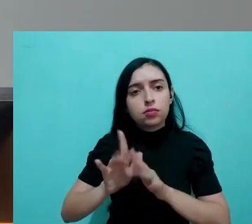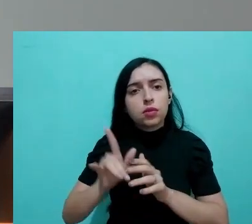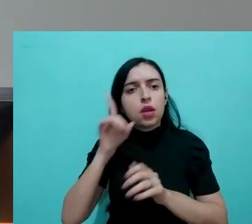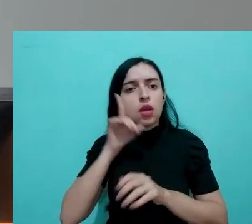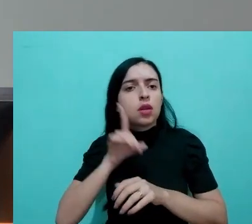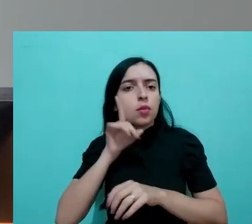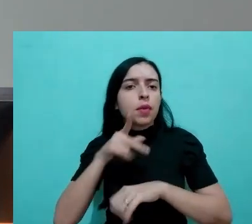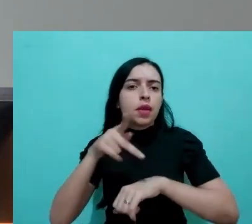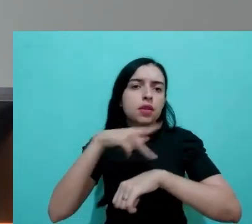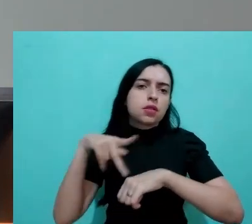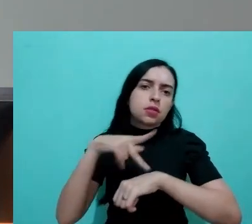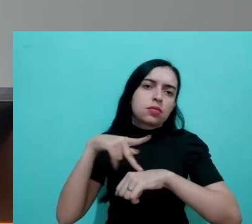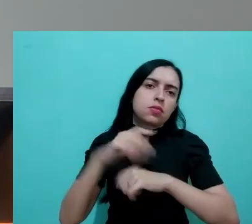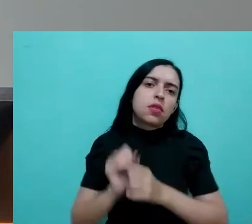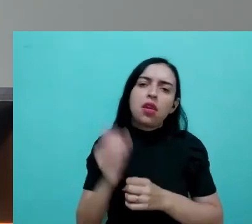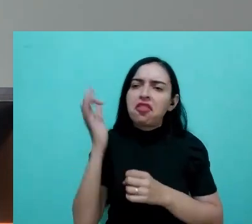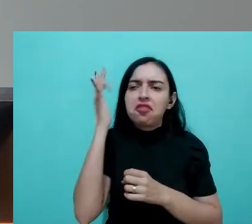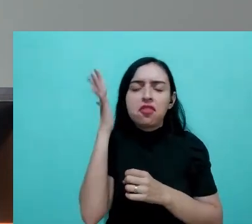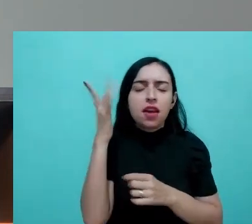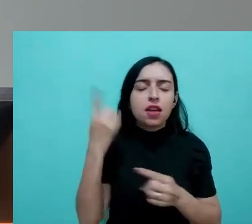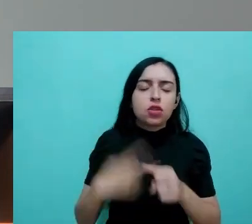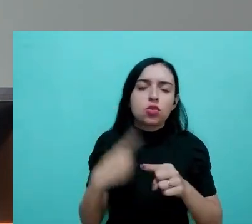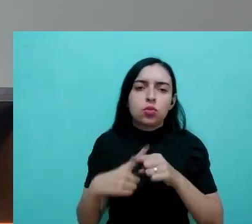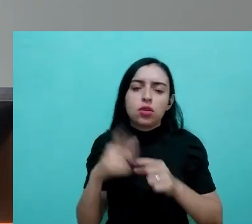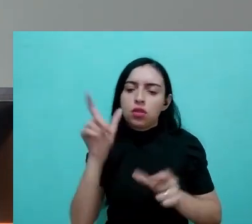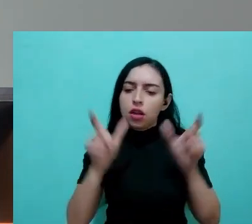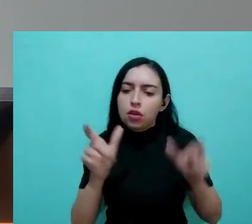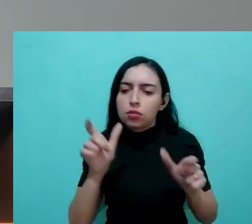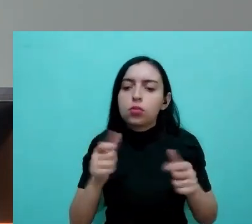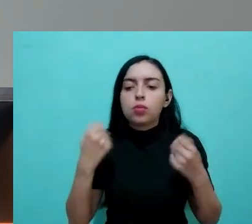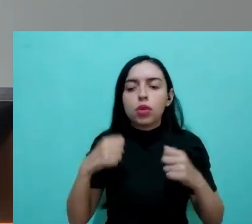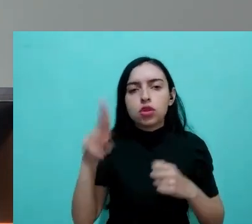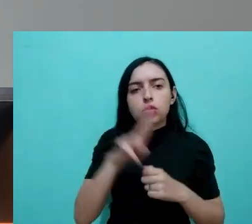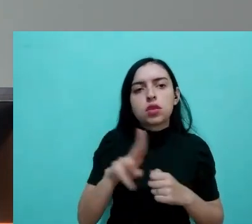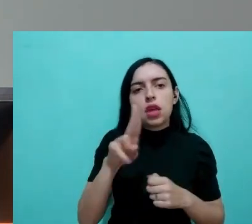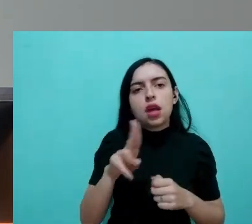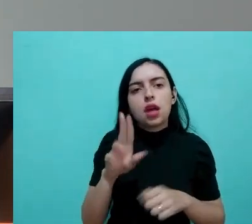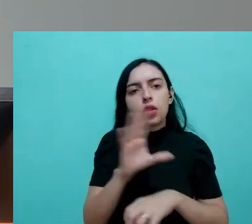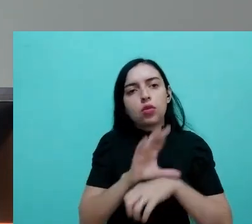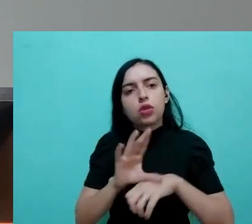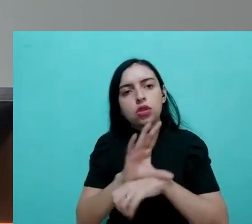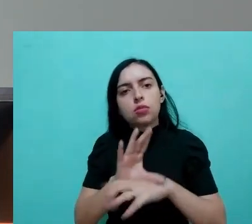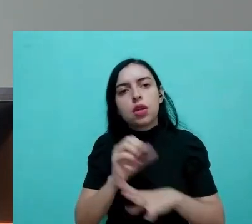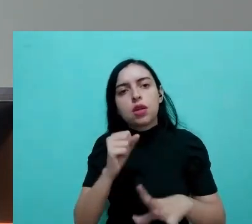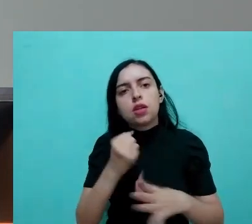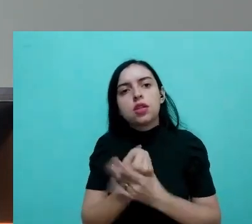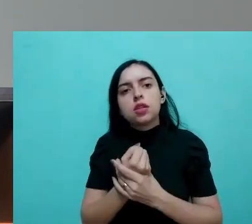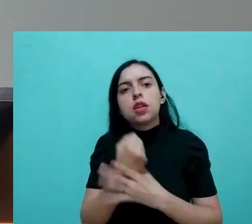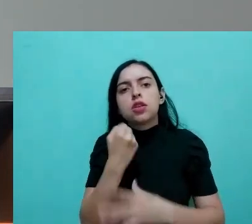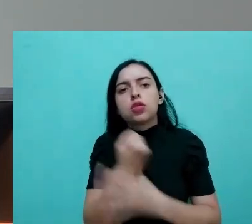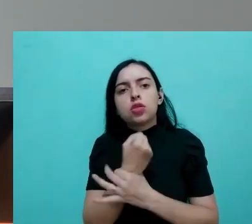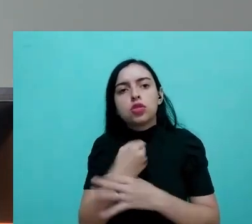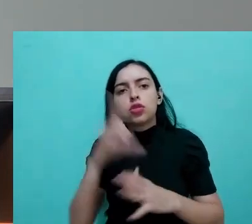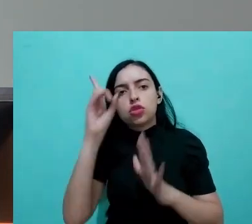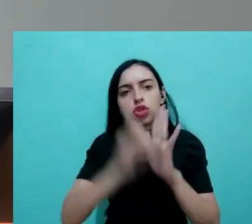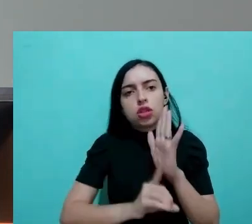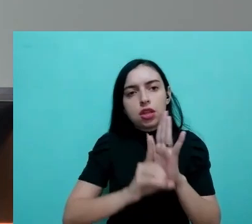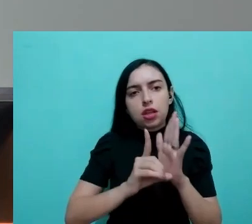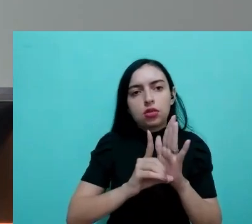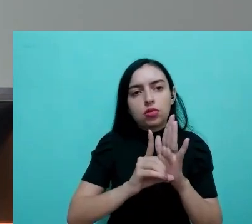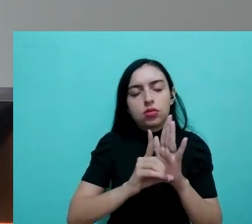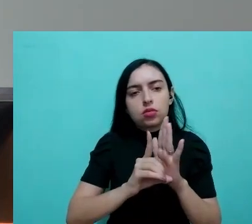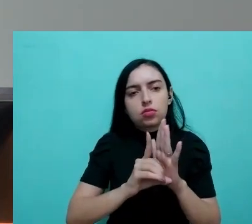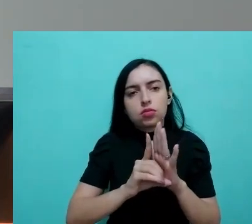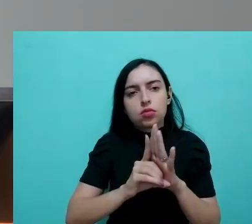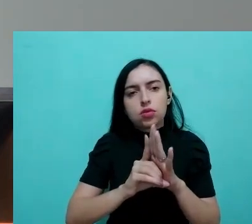muy fácil, porque cada uno puede utilizar la Constitución para proteger sus derechos subjetivos frente